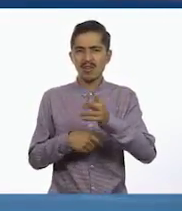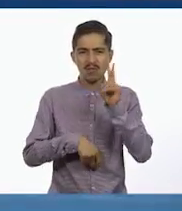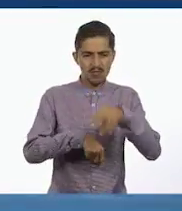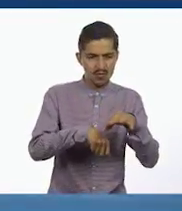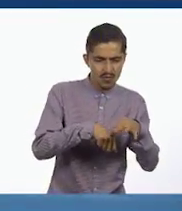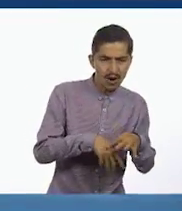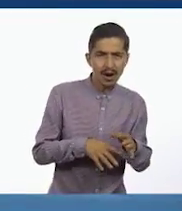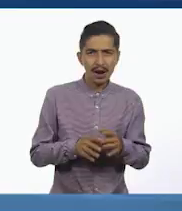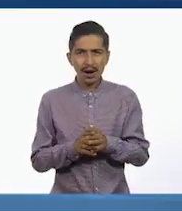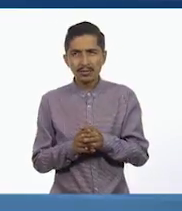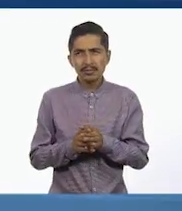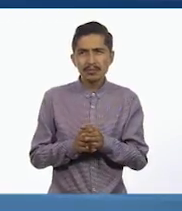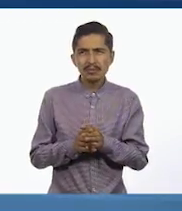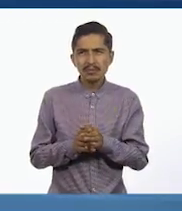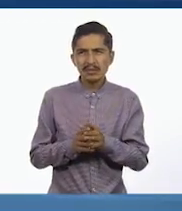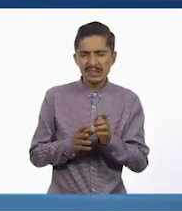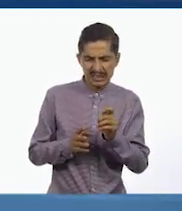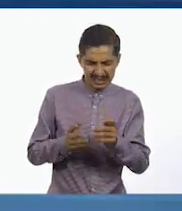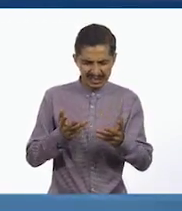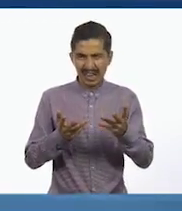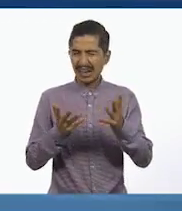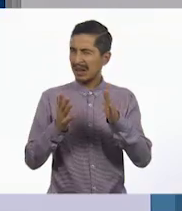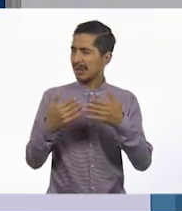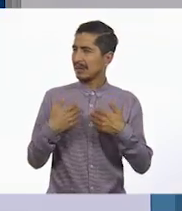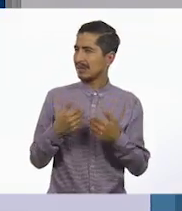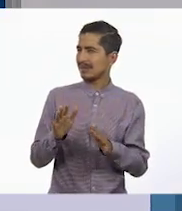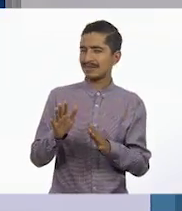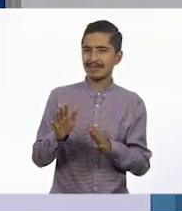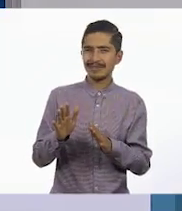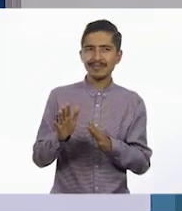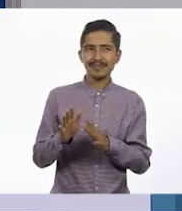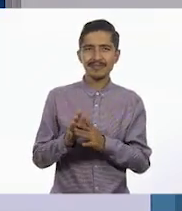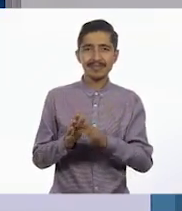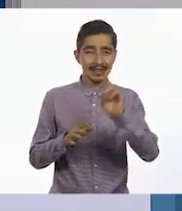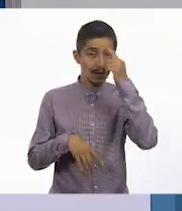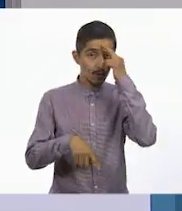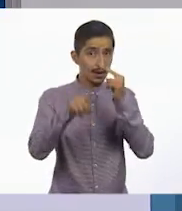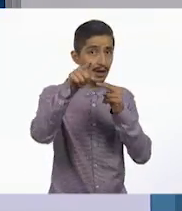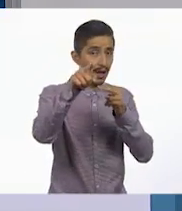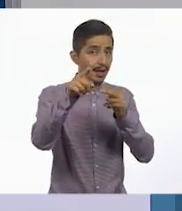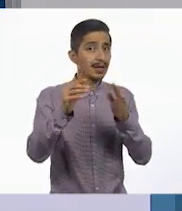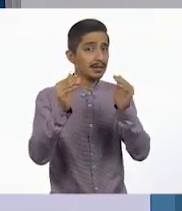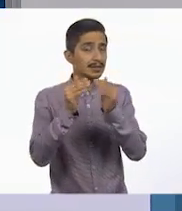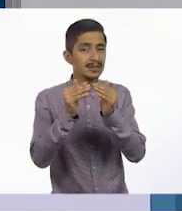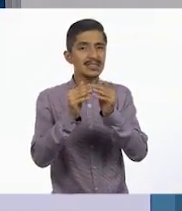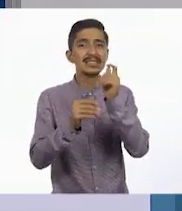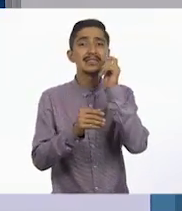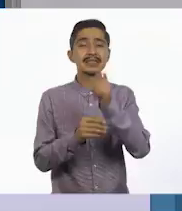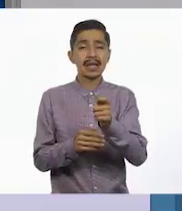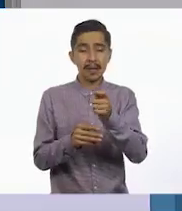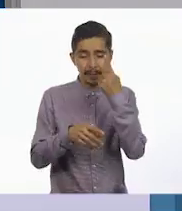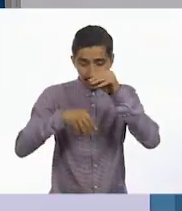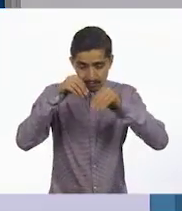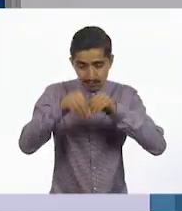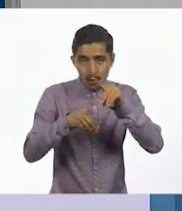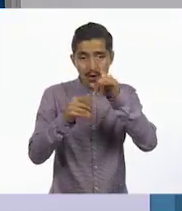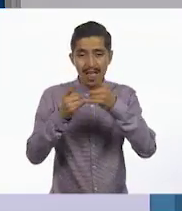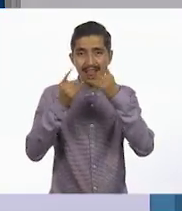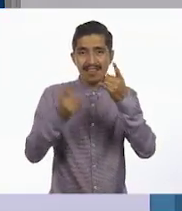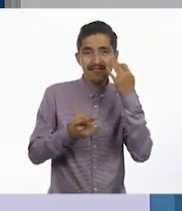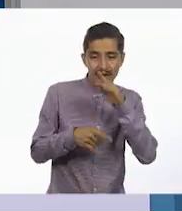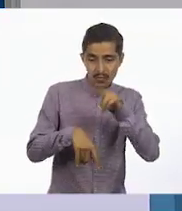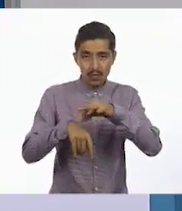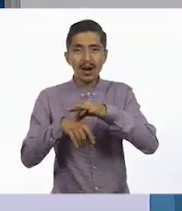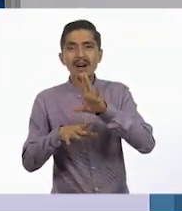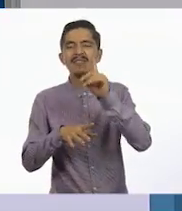¿Realidad con qué? Recuerda, Ton, y ustedes en casa recuerden que los elementos que forman parte de una leyenda